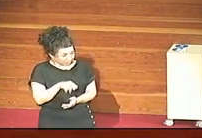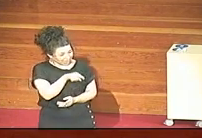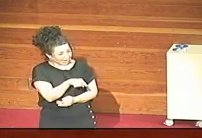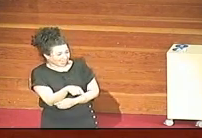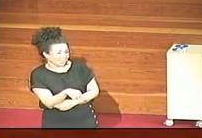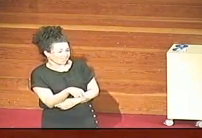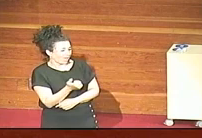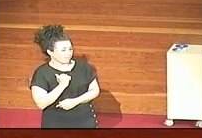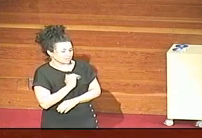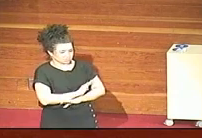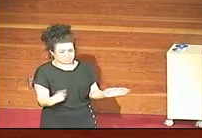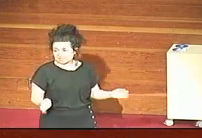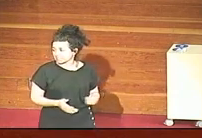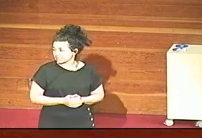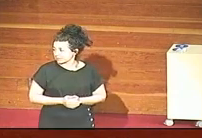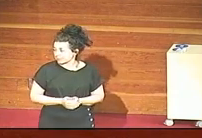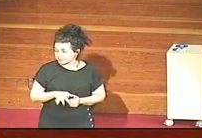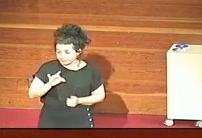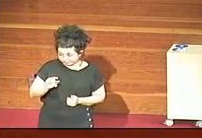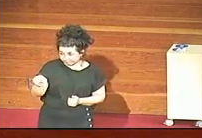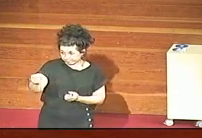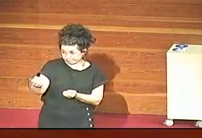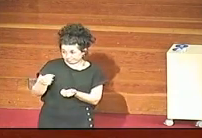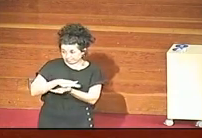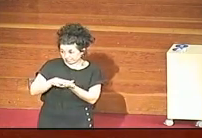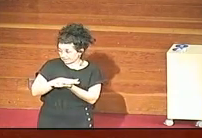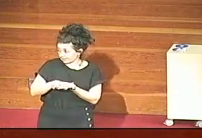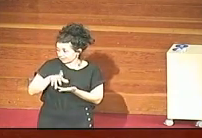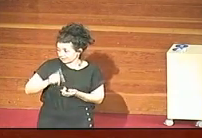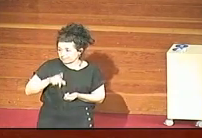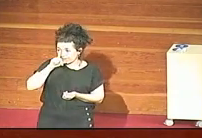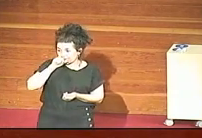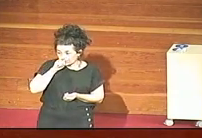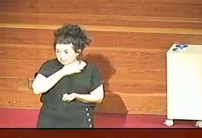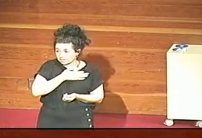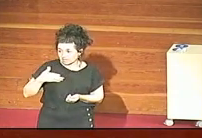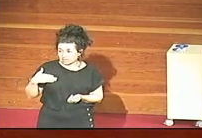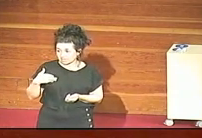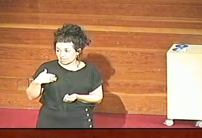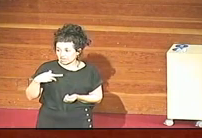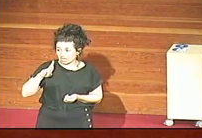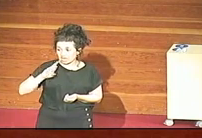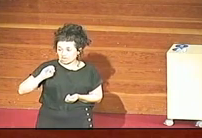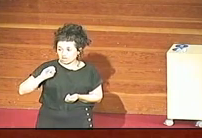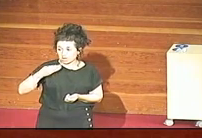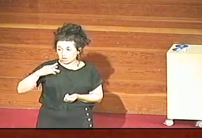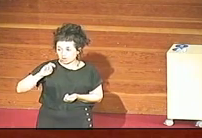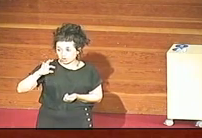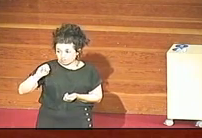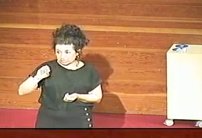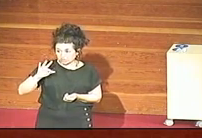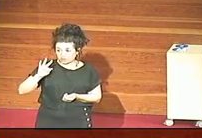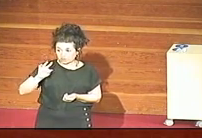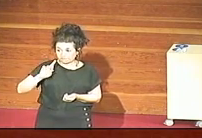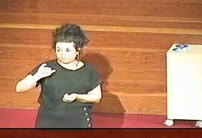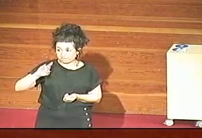si a raíz de lo que comentaba bueno quería recordar a roberto fraile ya david beriáin dos compañeros que